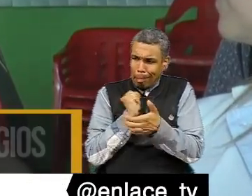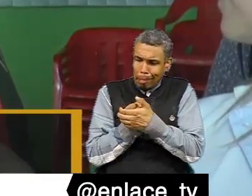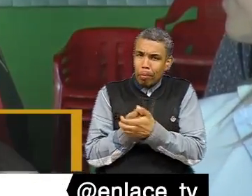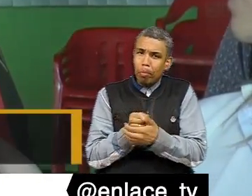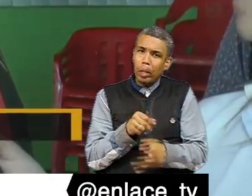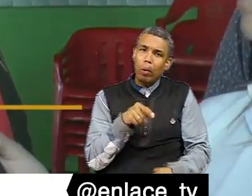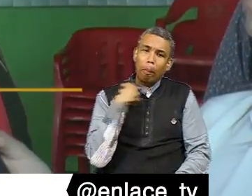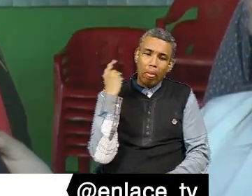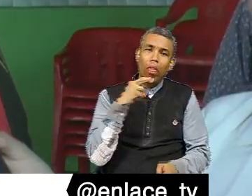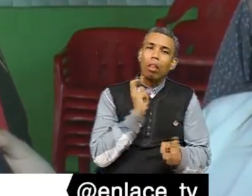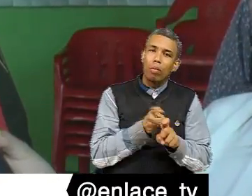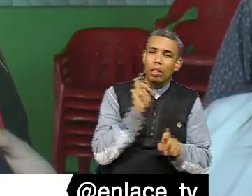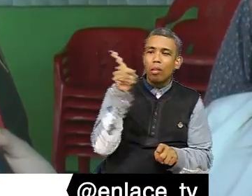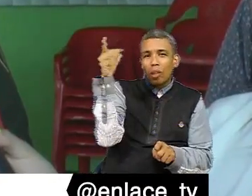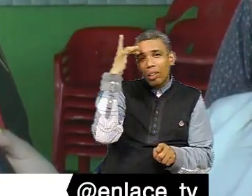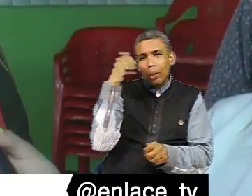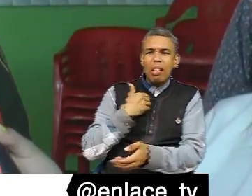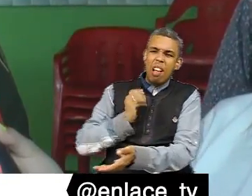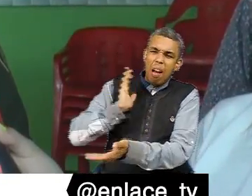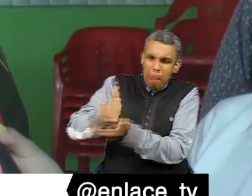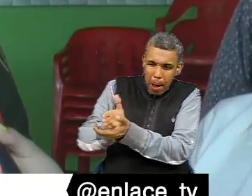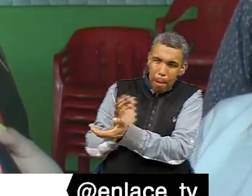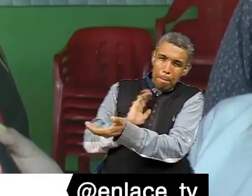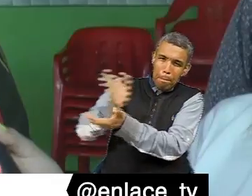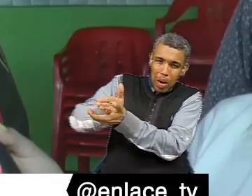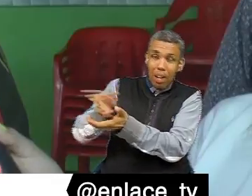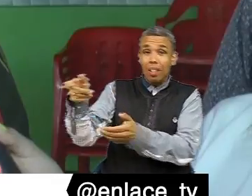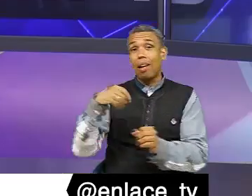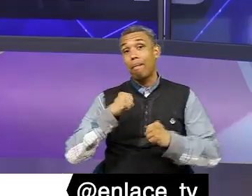porque son recursos de regalías, pero ya estamos muy cerca. Ya.